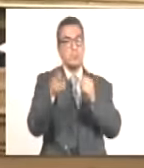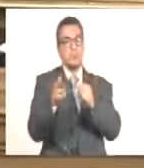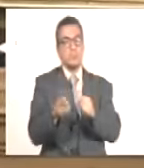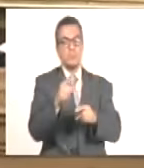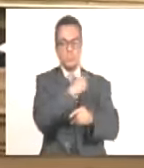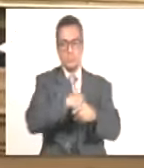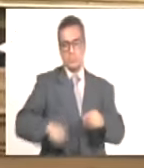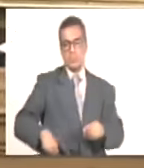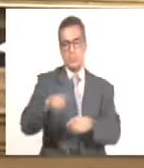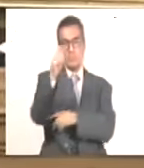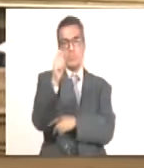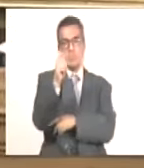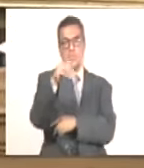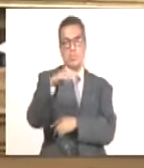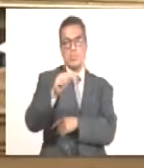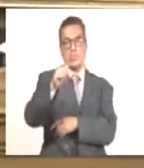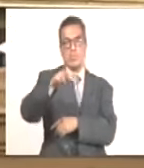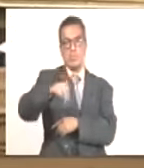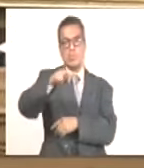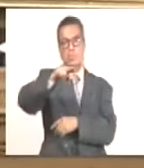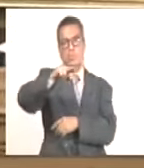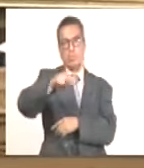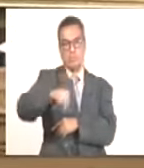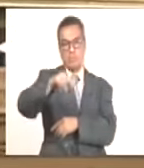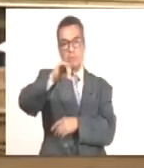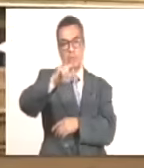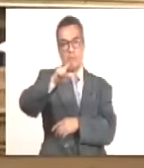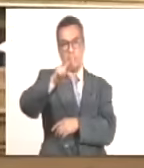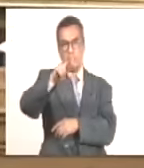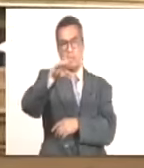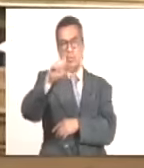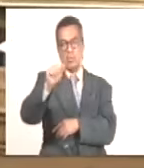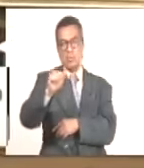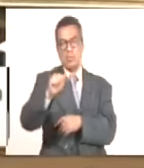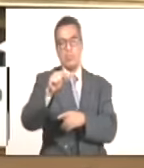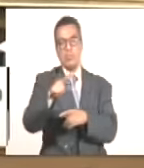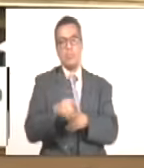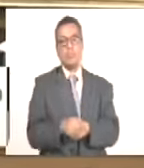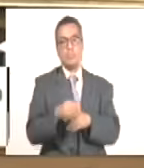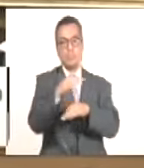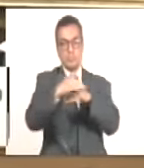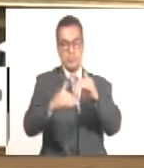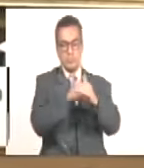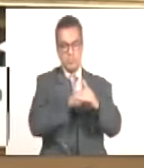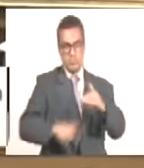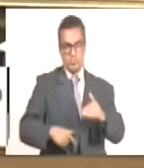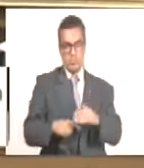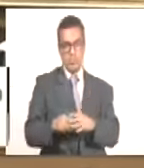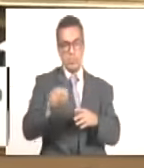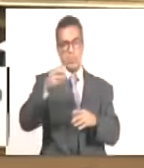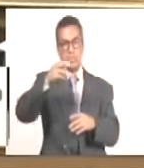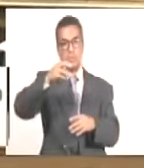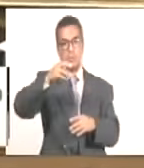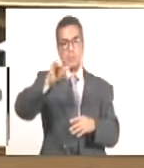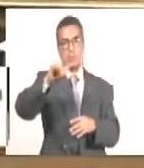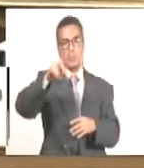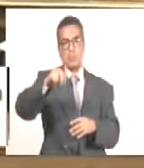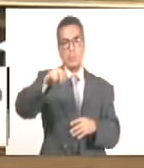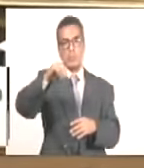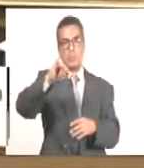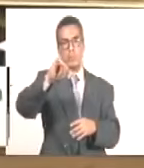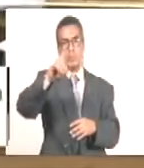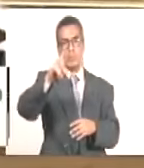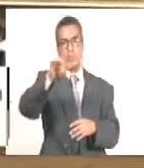lo preside la diputada Casimira Monasterio y cuenta con la vicepresidencia de Yasneidi